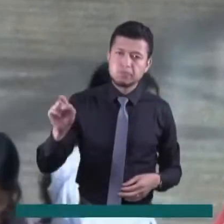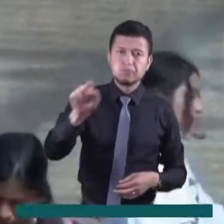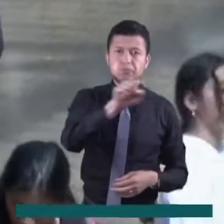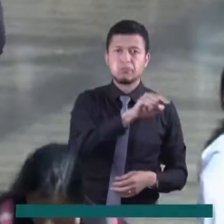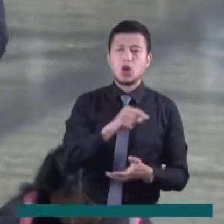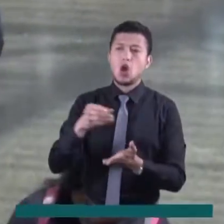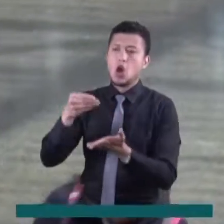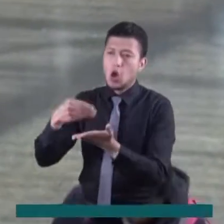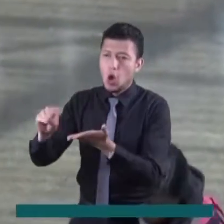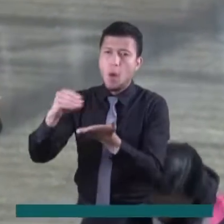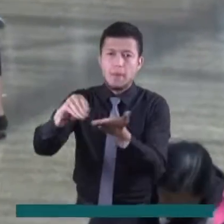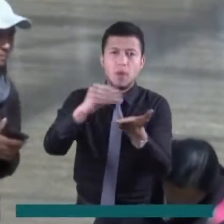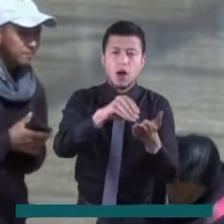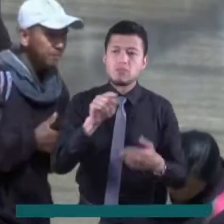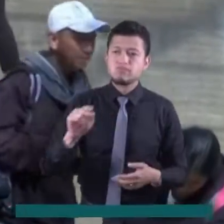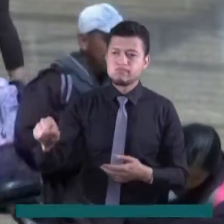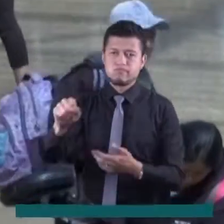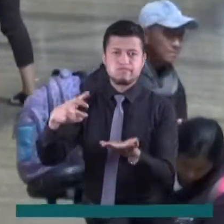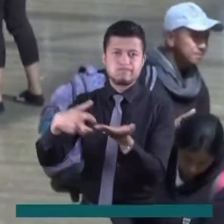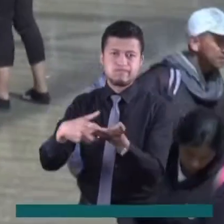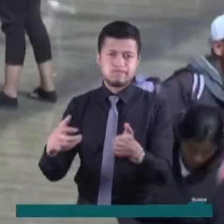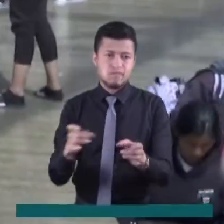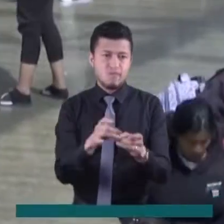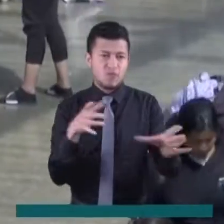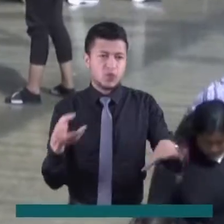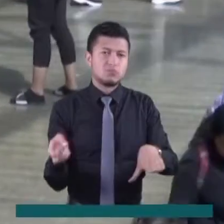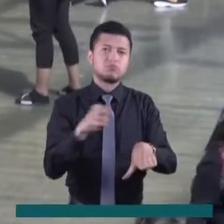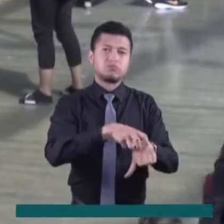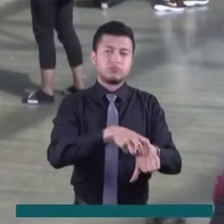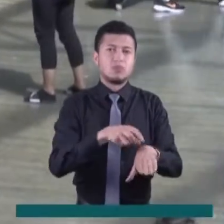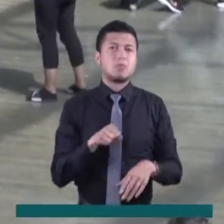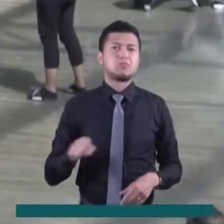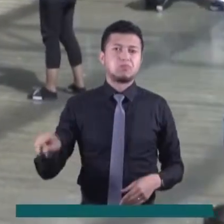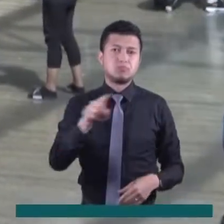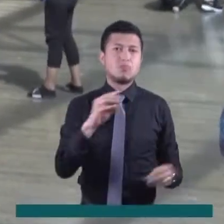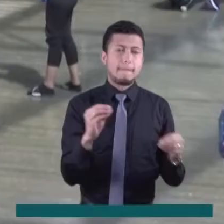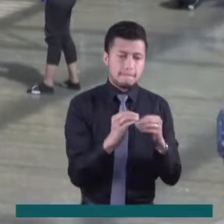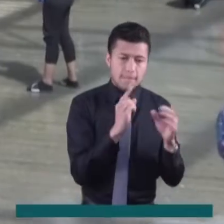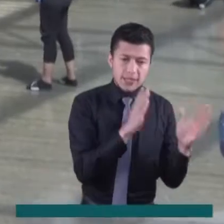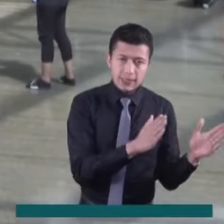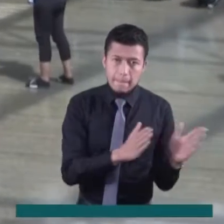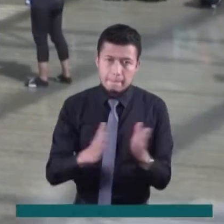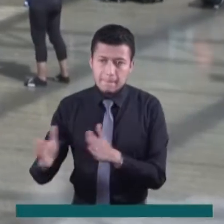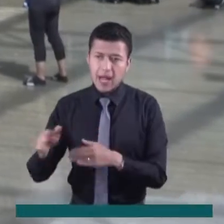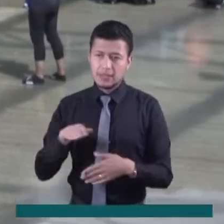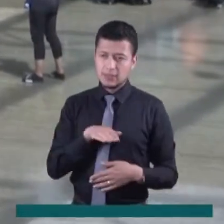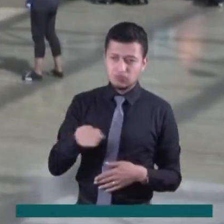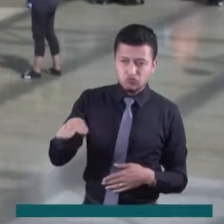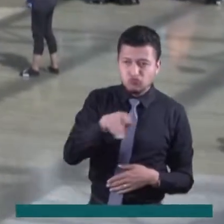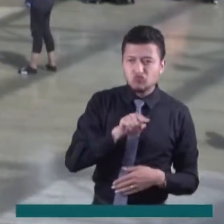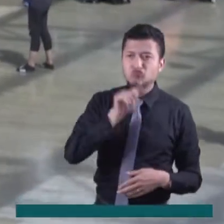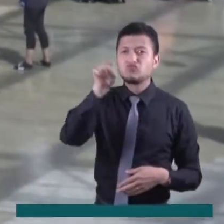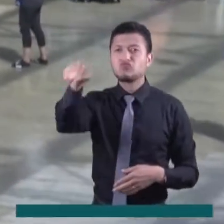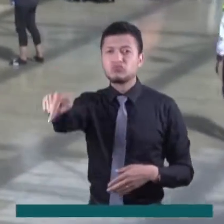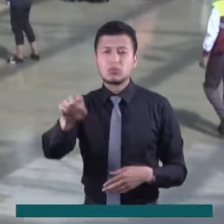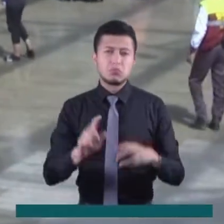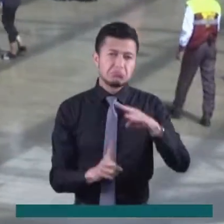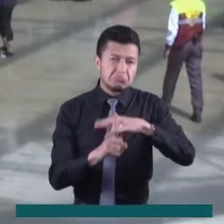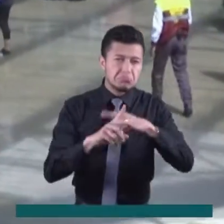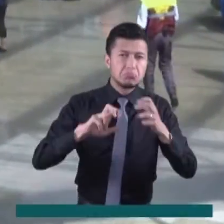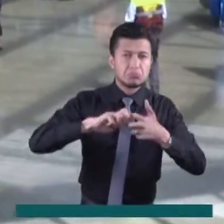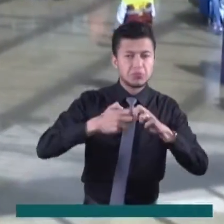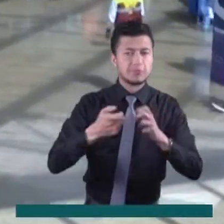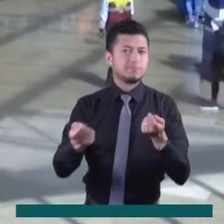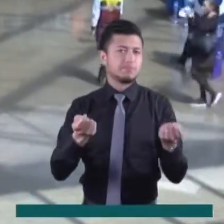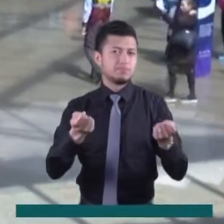municipio y comprar en las taquillas autorizadas los tiquetes de viaje. Además, planear su recorrido para no tener ningún tipo de inconveniente a